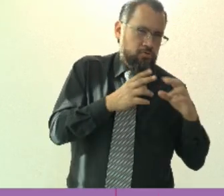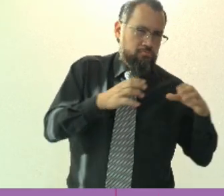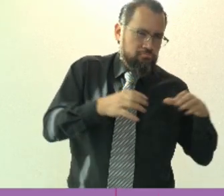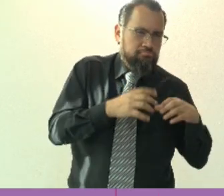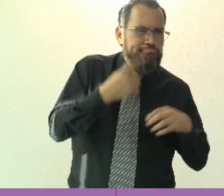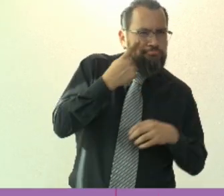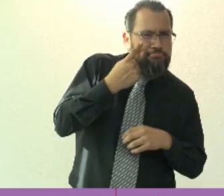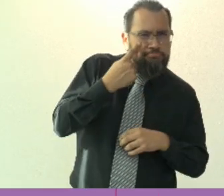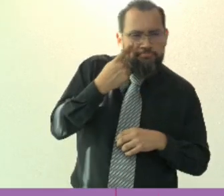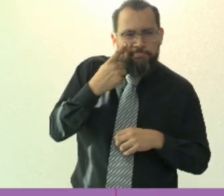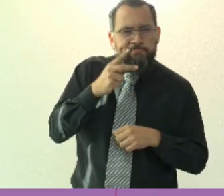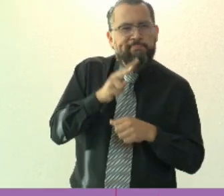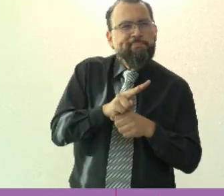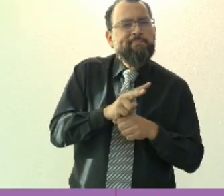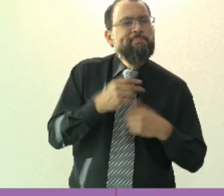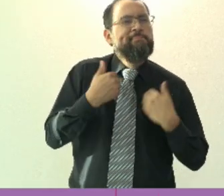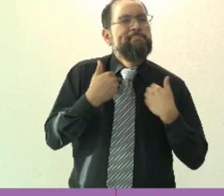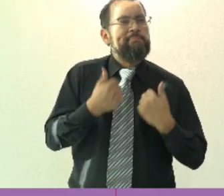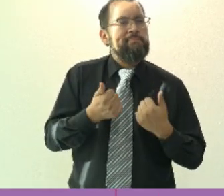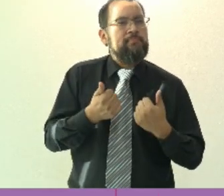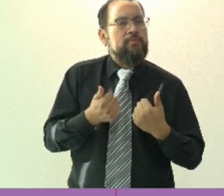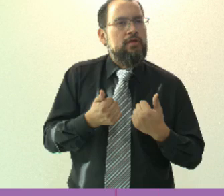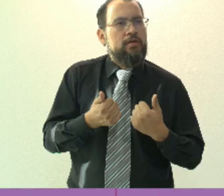que mucho tenía que ver